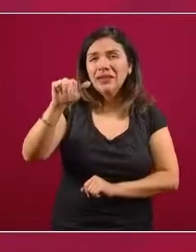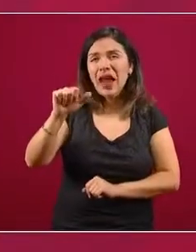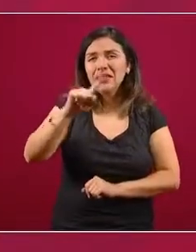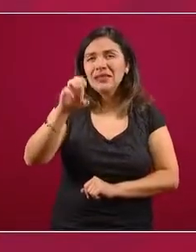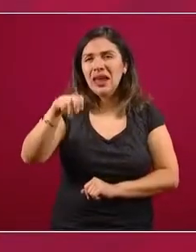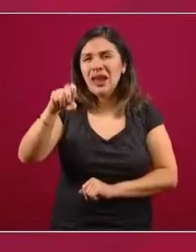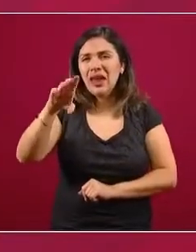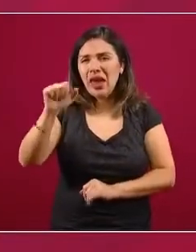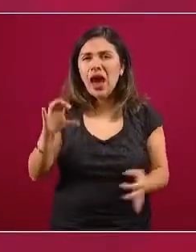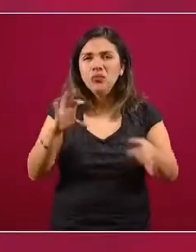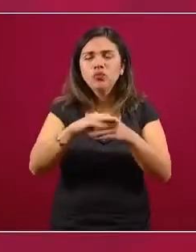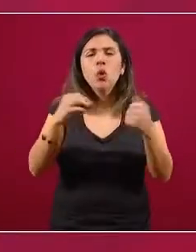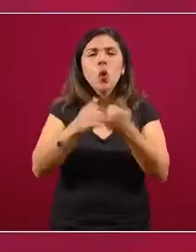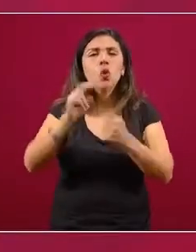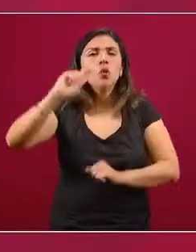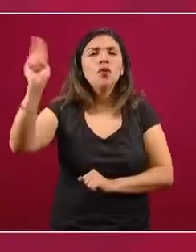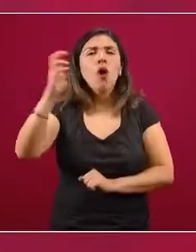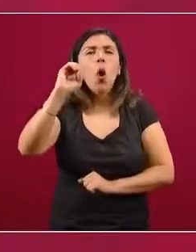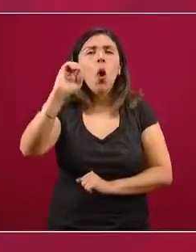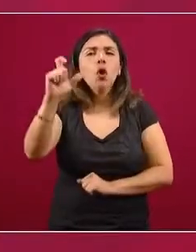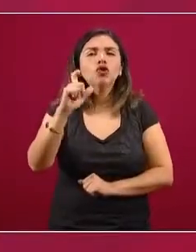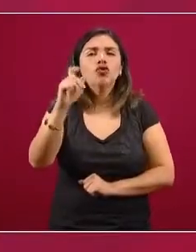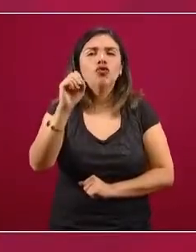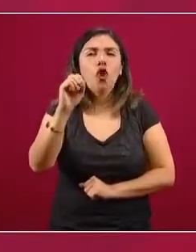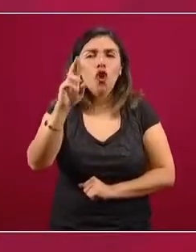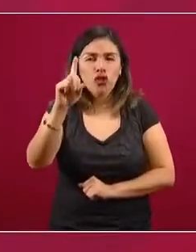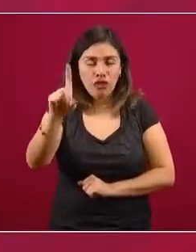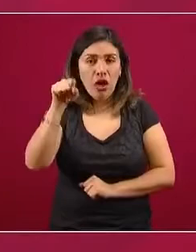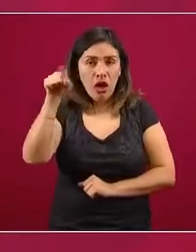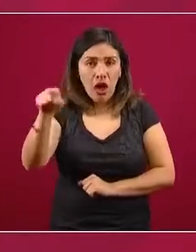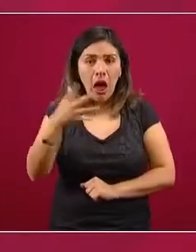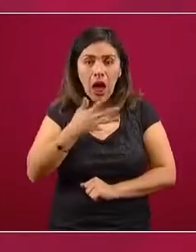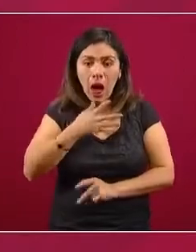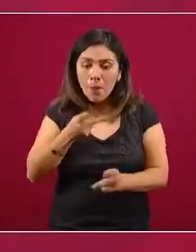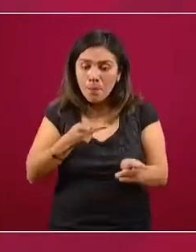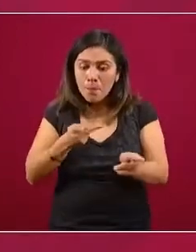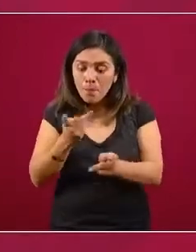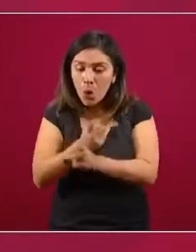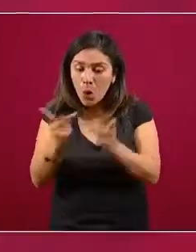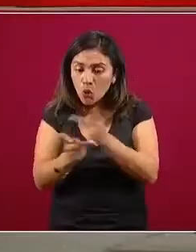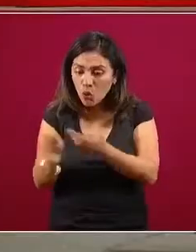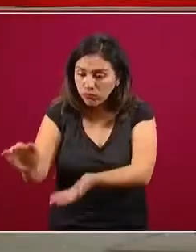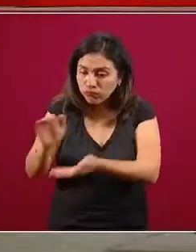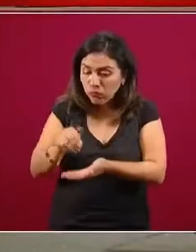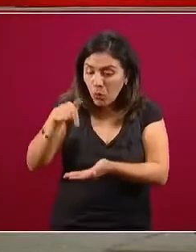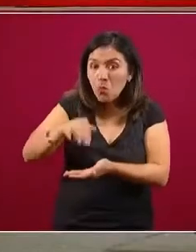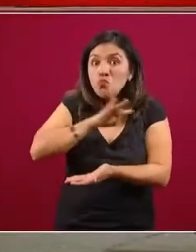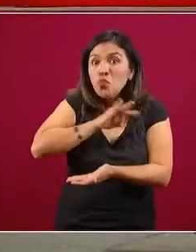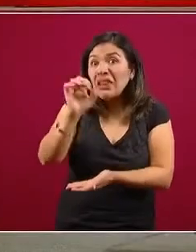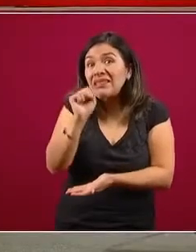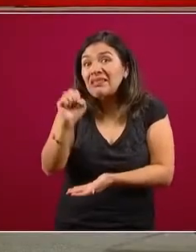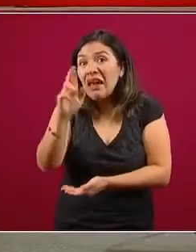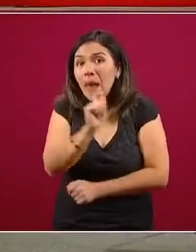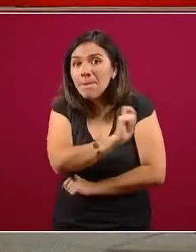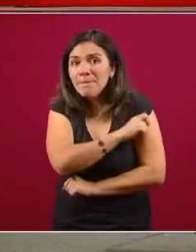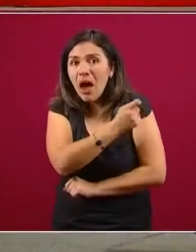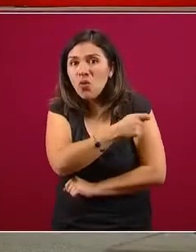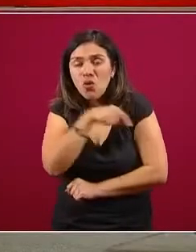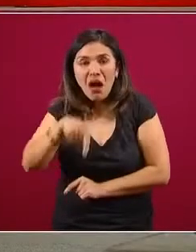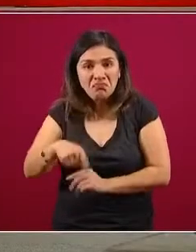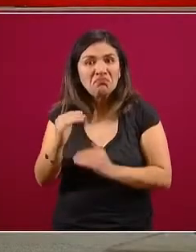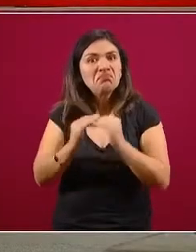está vinculado con la Universidad de Oxford y que tiene el producto candidato a vacuna que está en la más